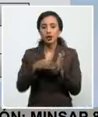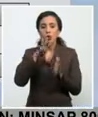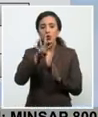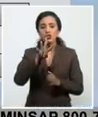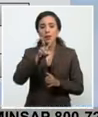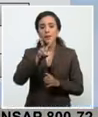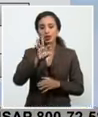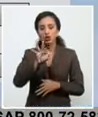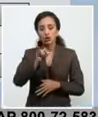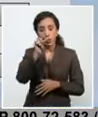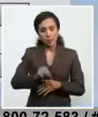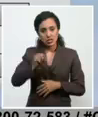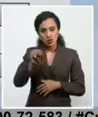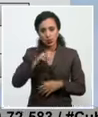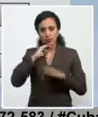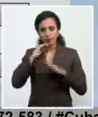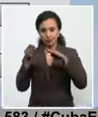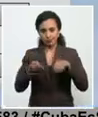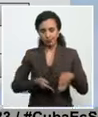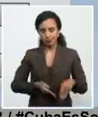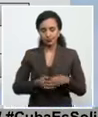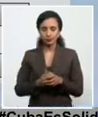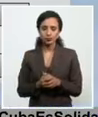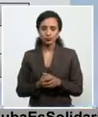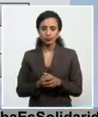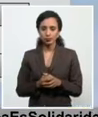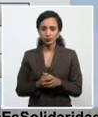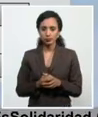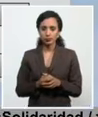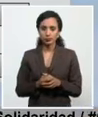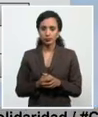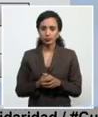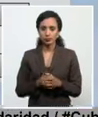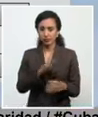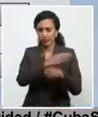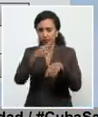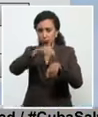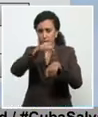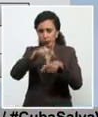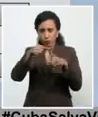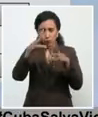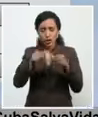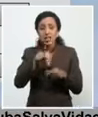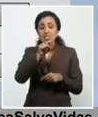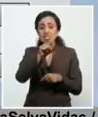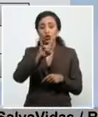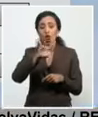7.428 personas, lo cual hace un acumulado de